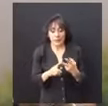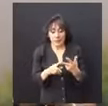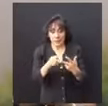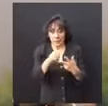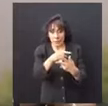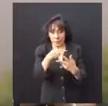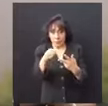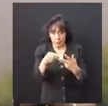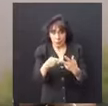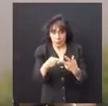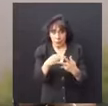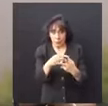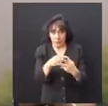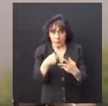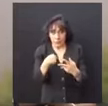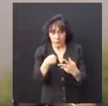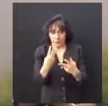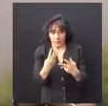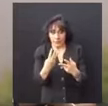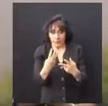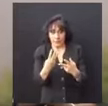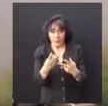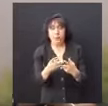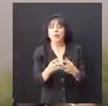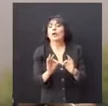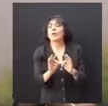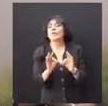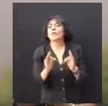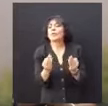toda la zona oriente del Estado de México.